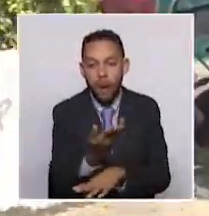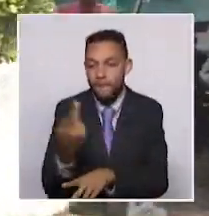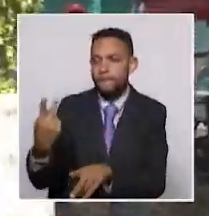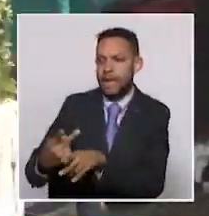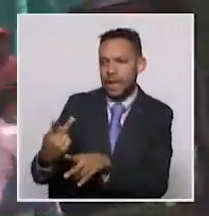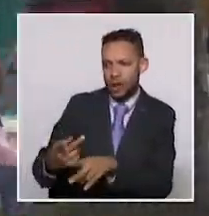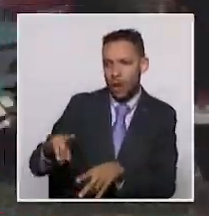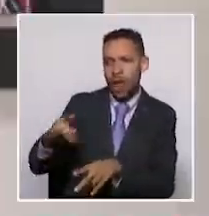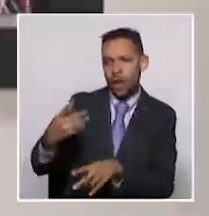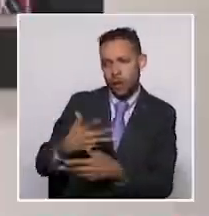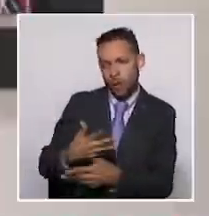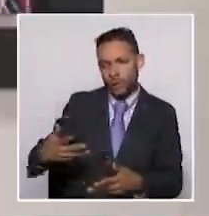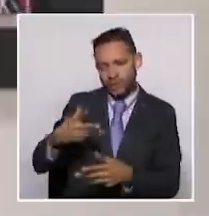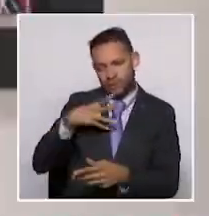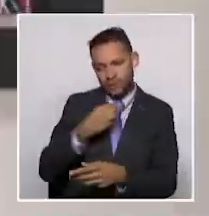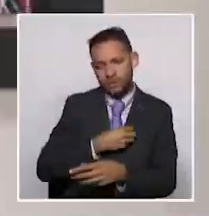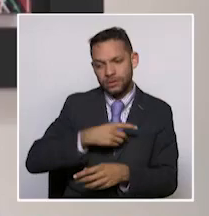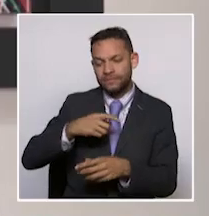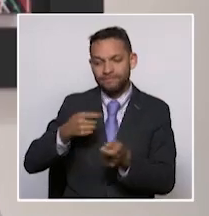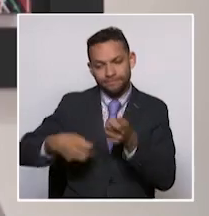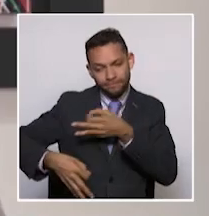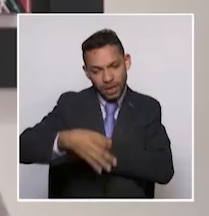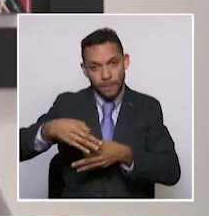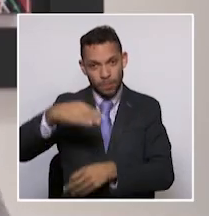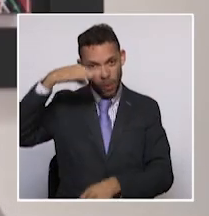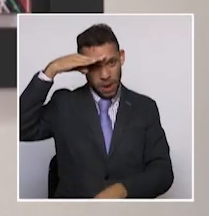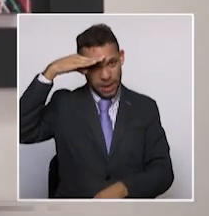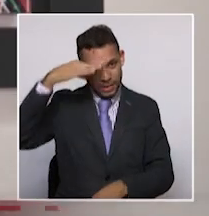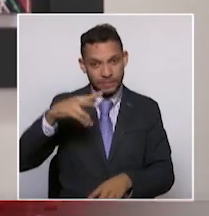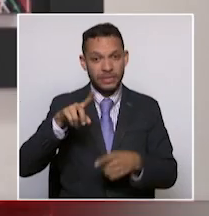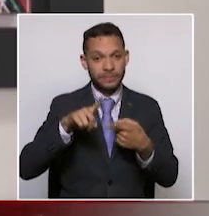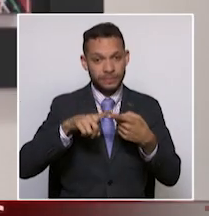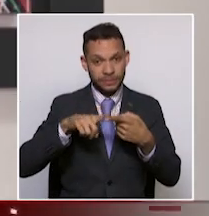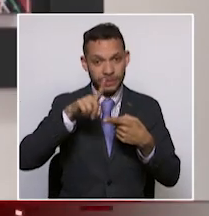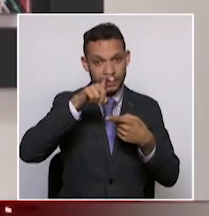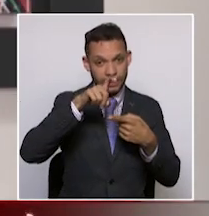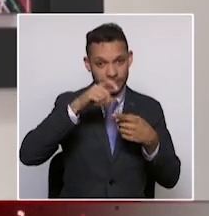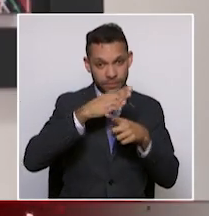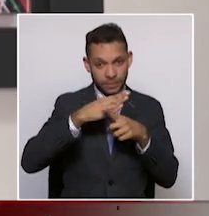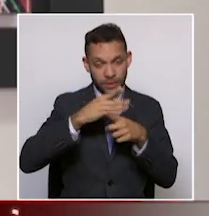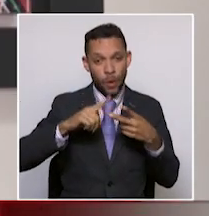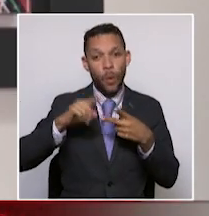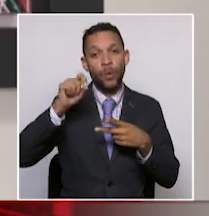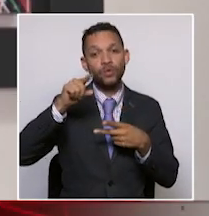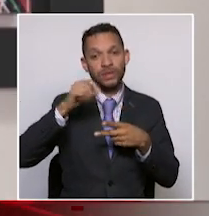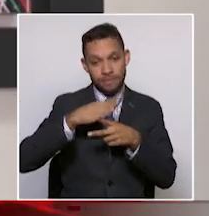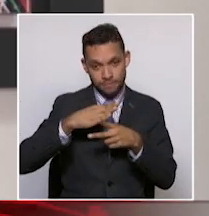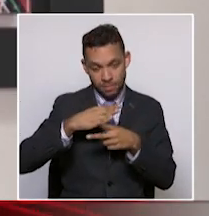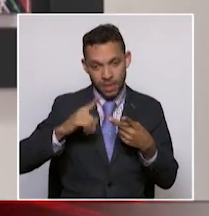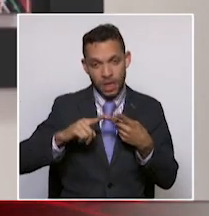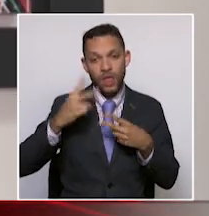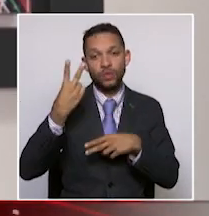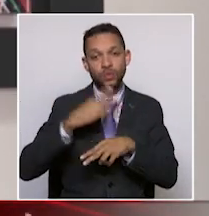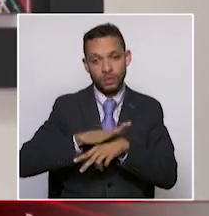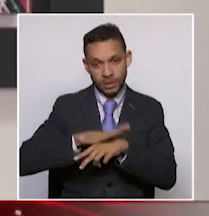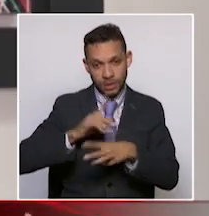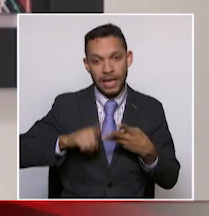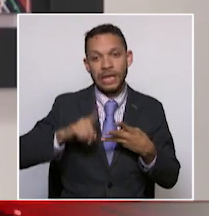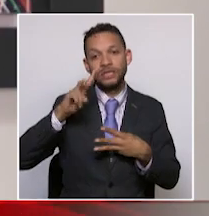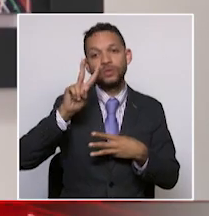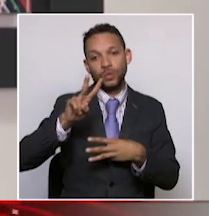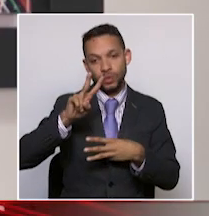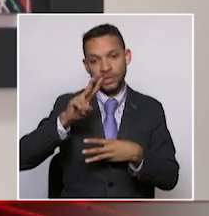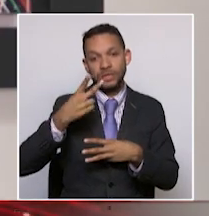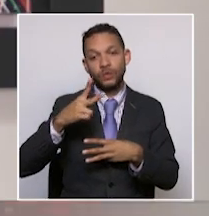de inseguridad. Nosotros tenemos operativos y recorridos a las 6:30 de la mañana, a las 11:30 de la mañana, a las 2 de la tarde y a las 6 de la tarde.